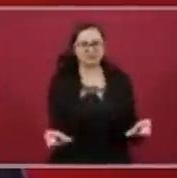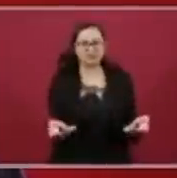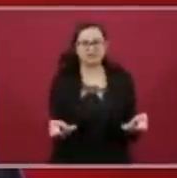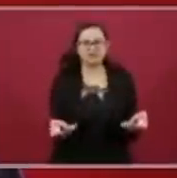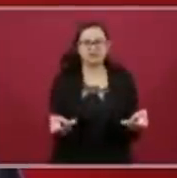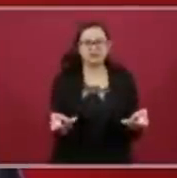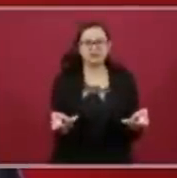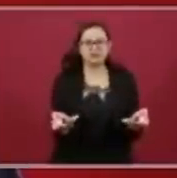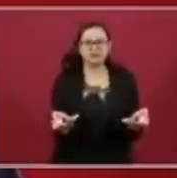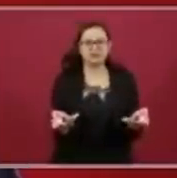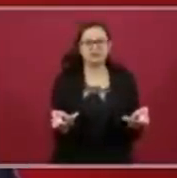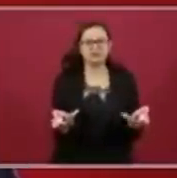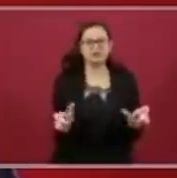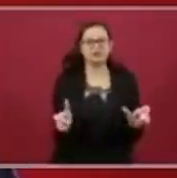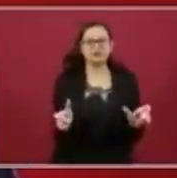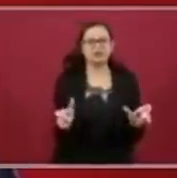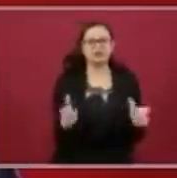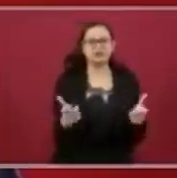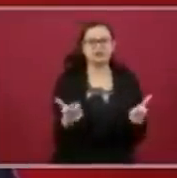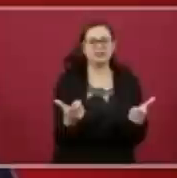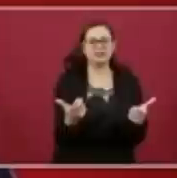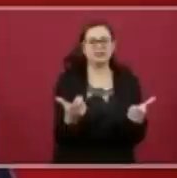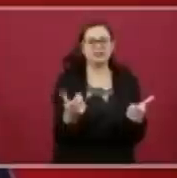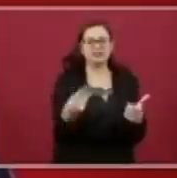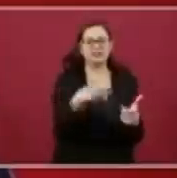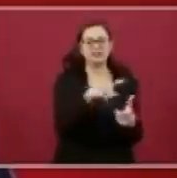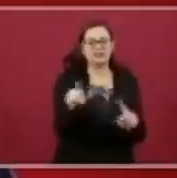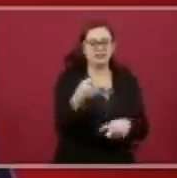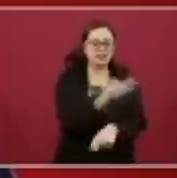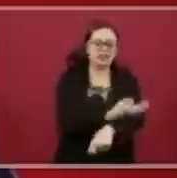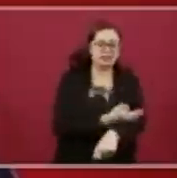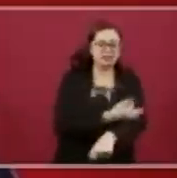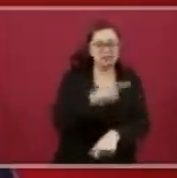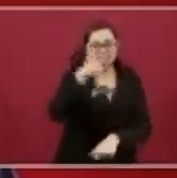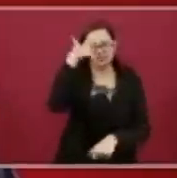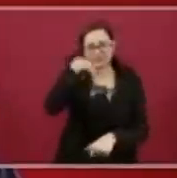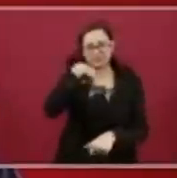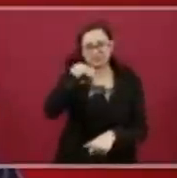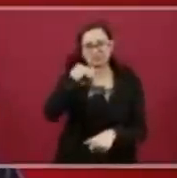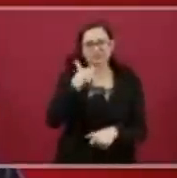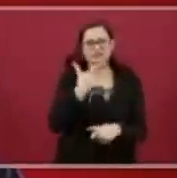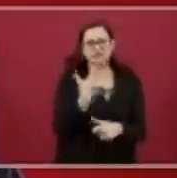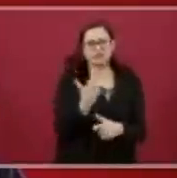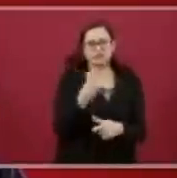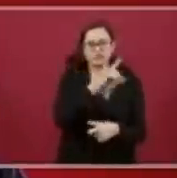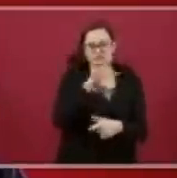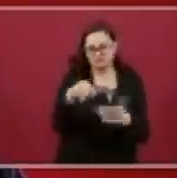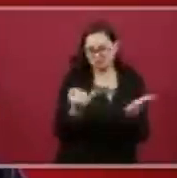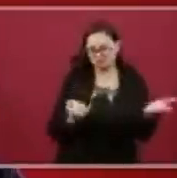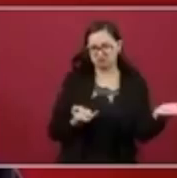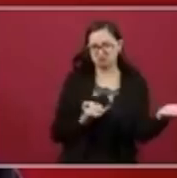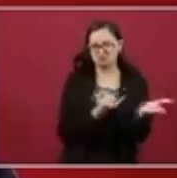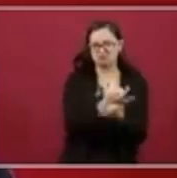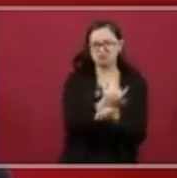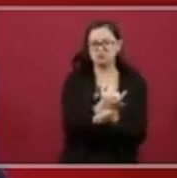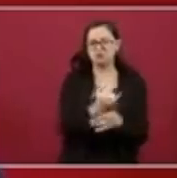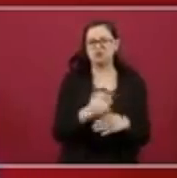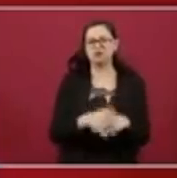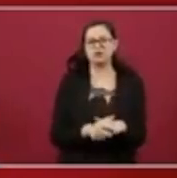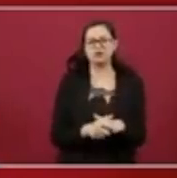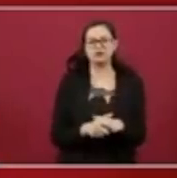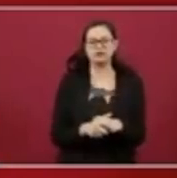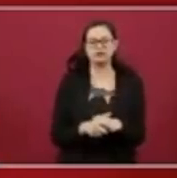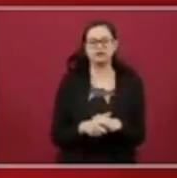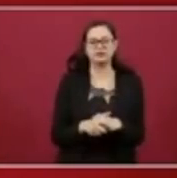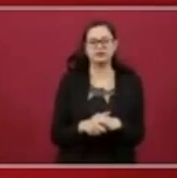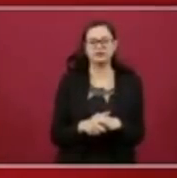opiniones y ya en la tarde noche ya resolvemos sobre la